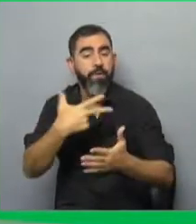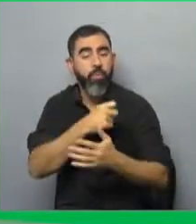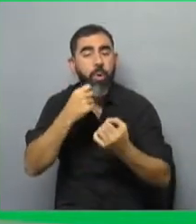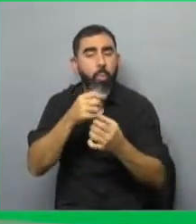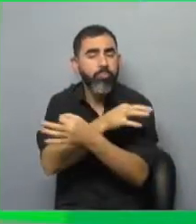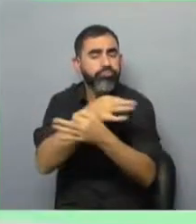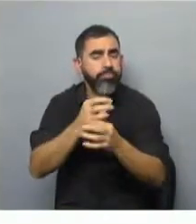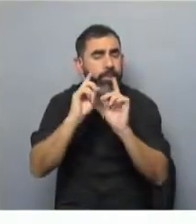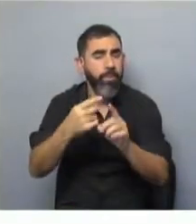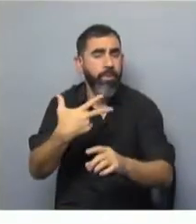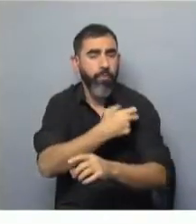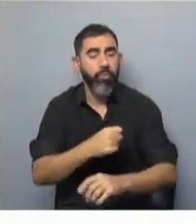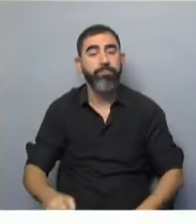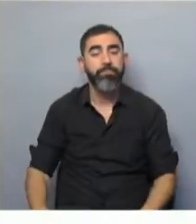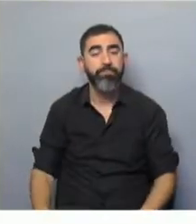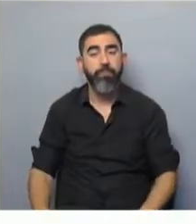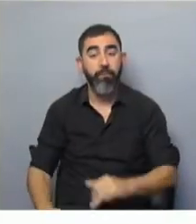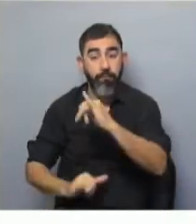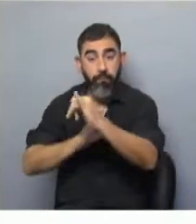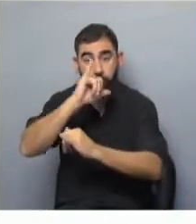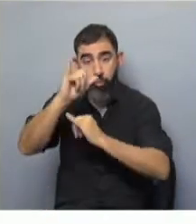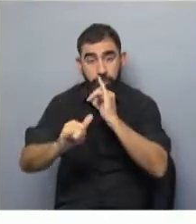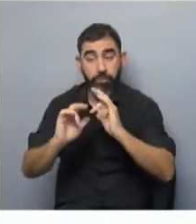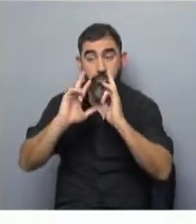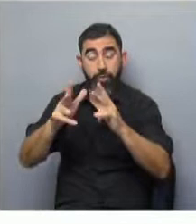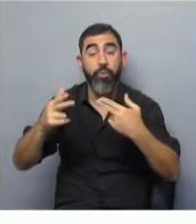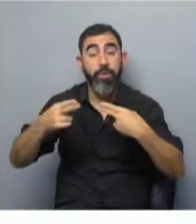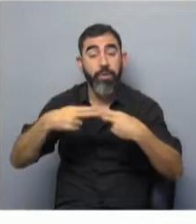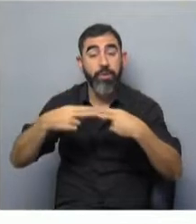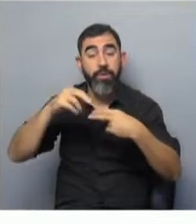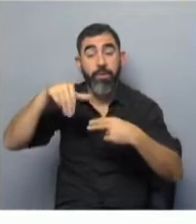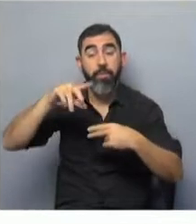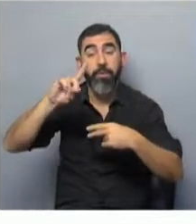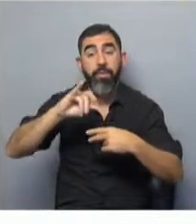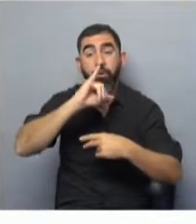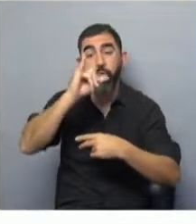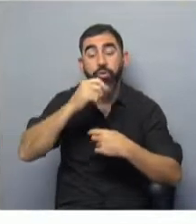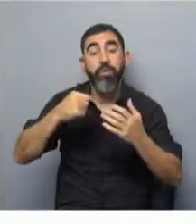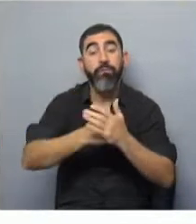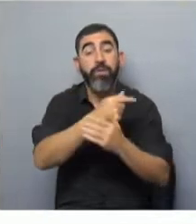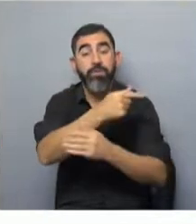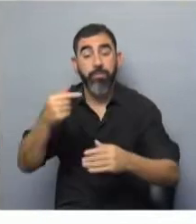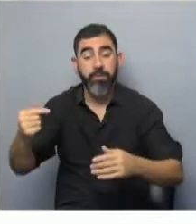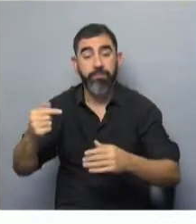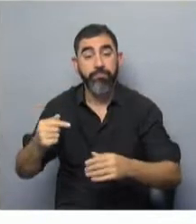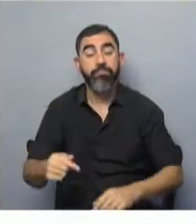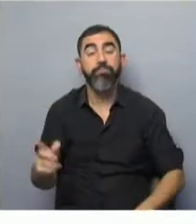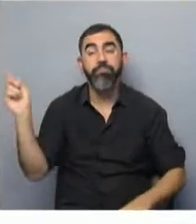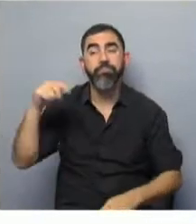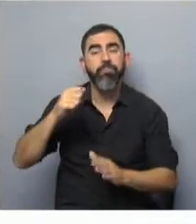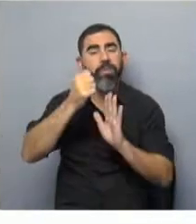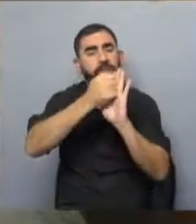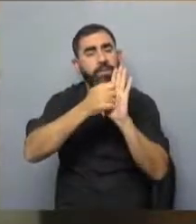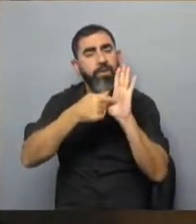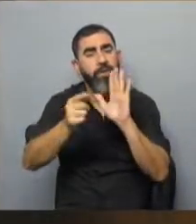anticovid. La información fue adelantada en las redes de MBD Noticias el fin de semana y se origina en un decreto